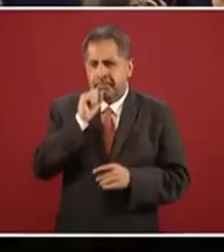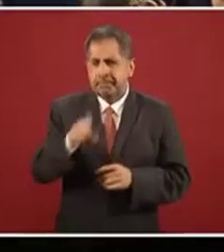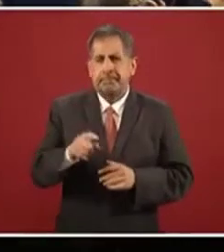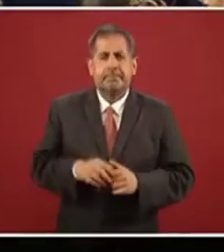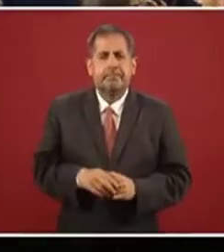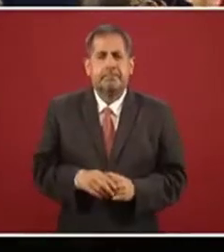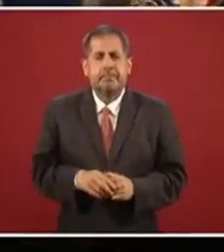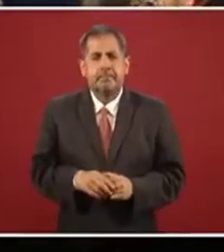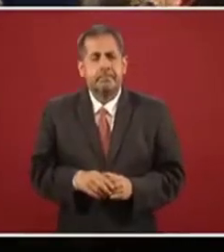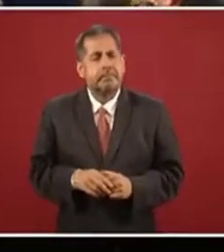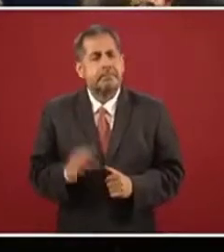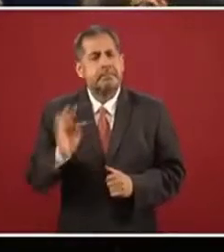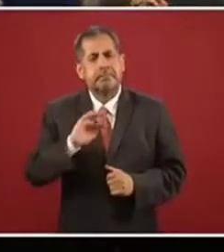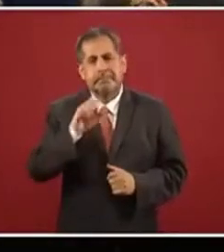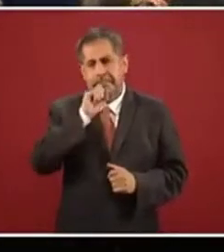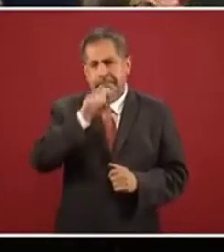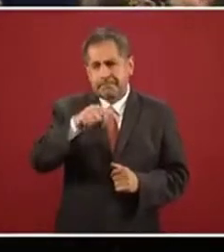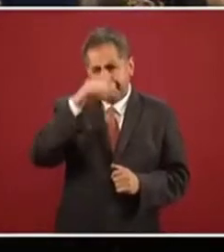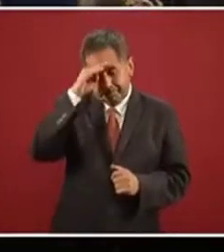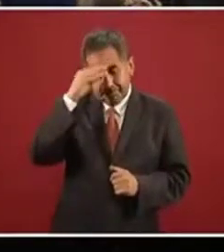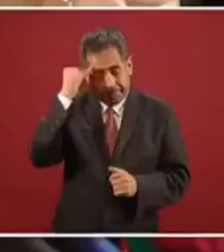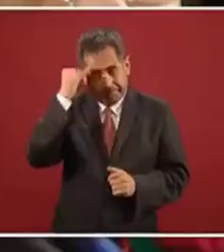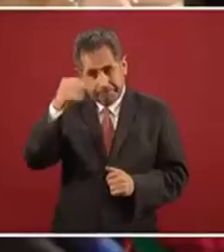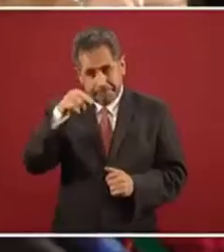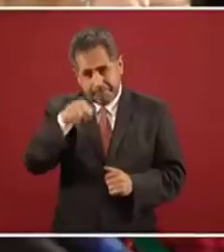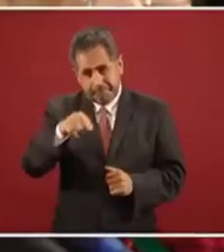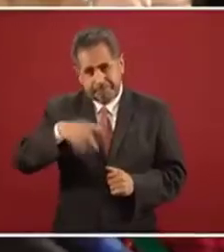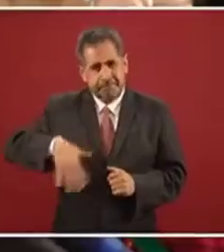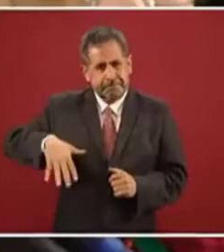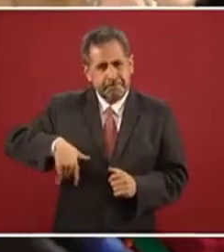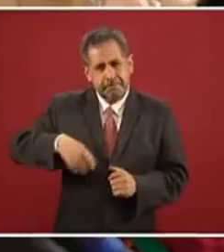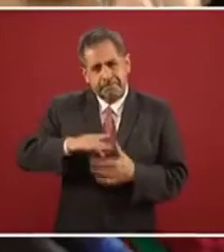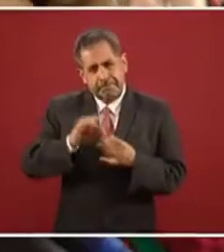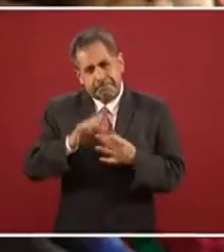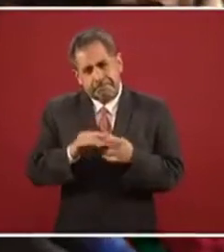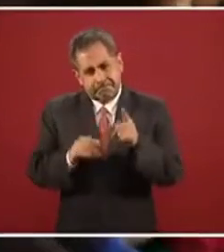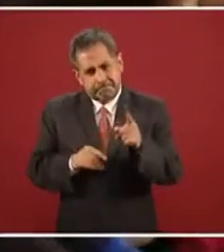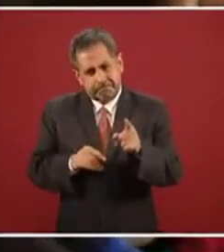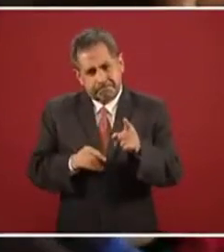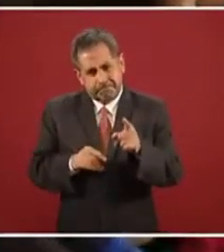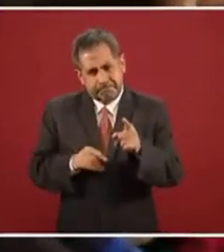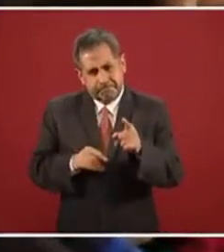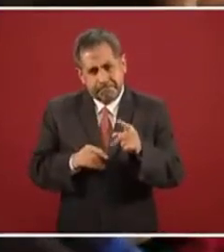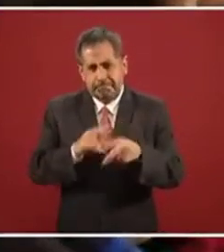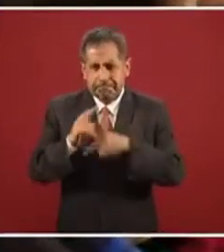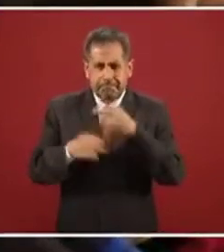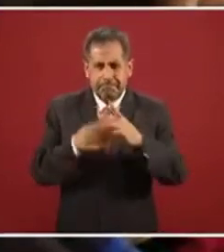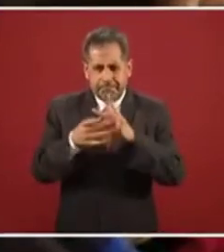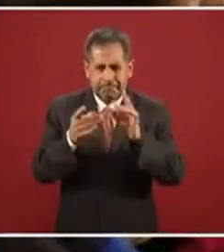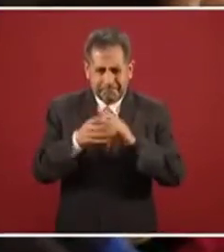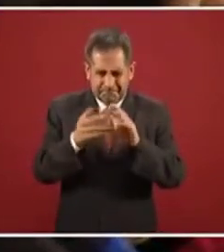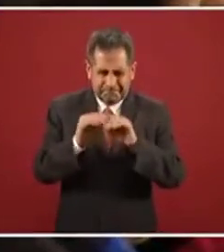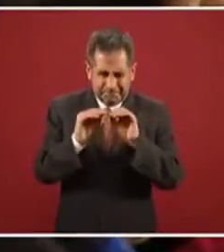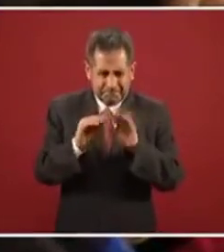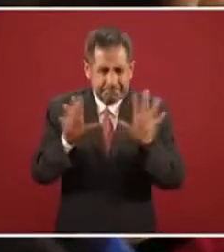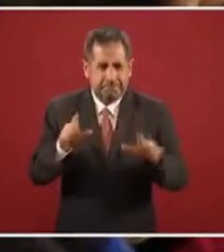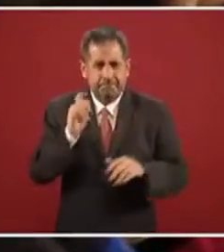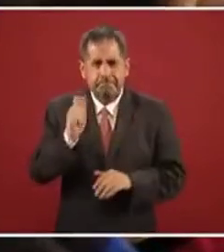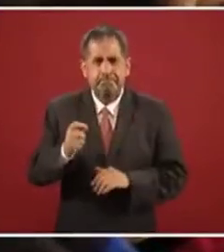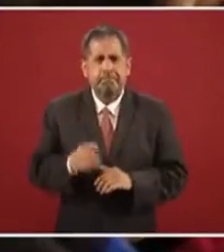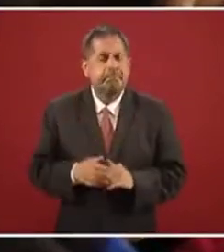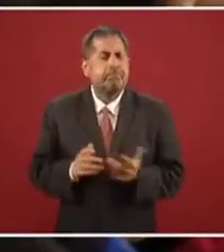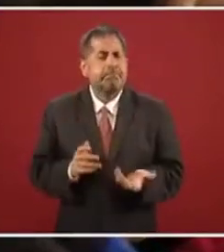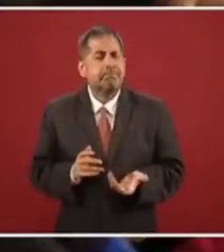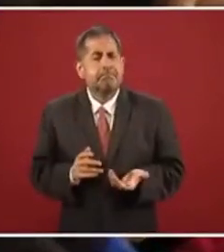preguntarle, se infiere por las acciones que ha comentado, pero quisiera ver si nos lo puede dejar con un poco más de claridad,